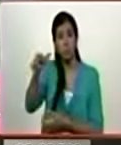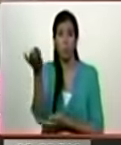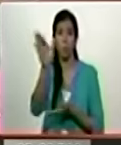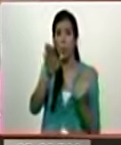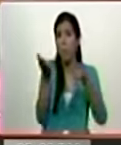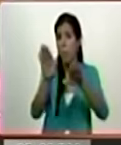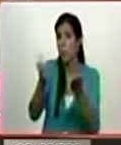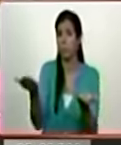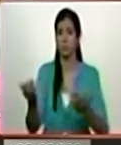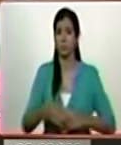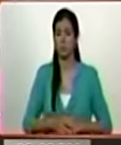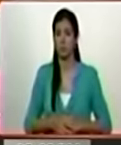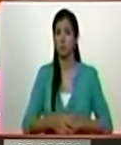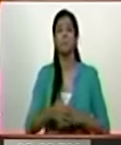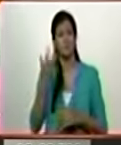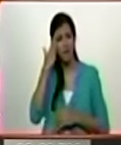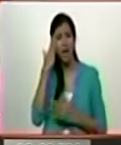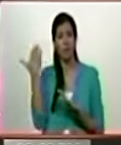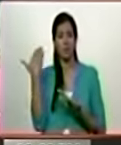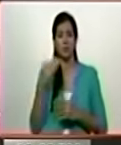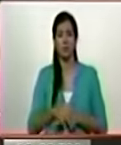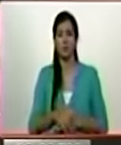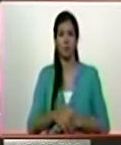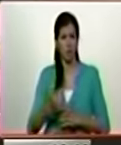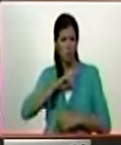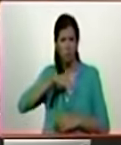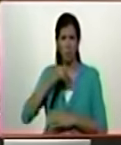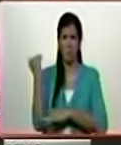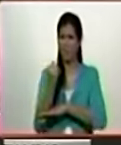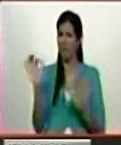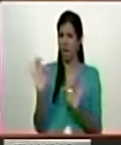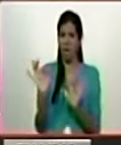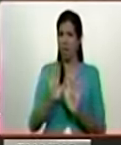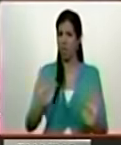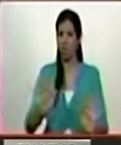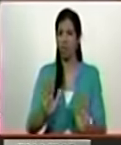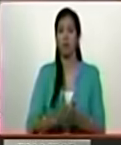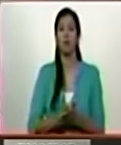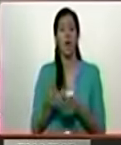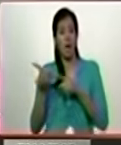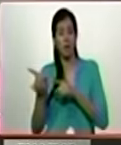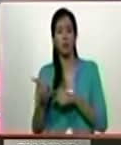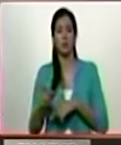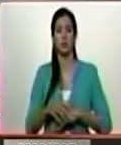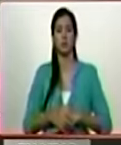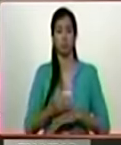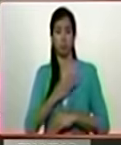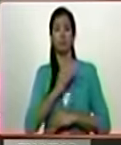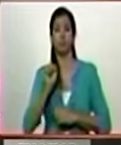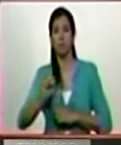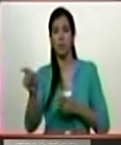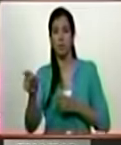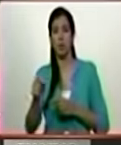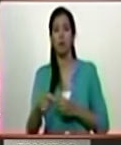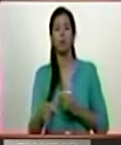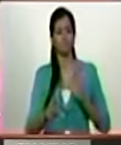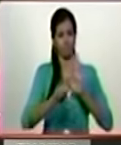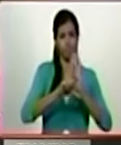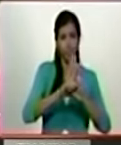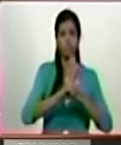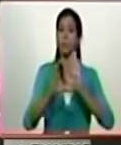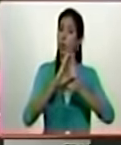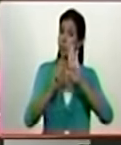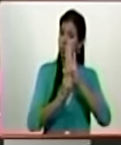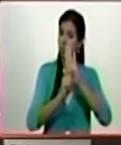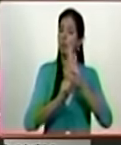Admitido. No, nosotros no estamos, aquí no vamos a desaparecer a nadie. Y siempre, siempre, hermanos de la Fuerza Armada, con esta constitución y con la ley por delante,